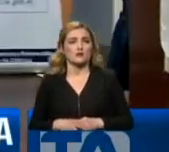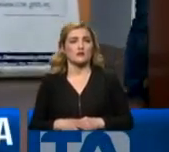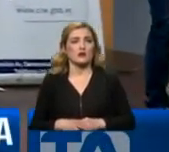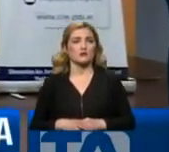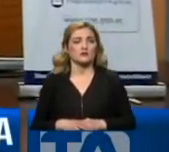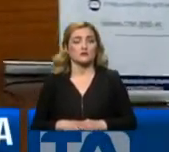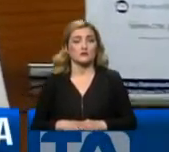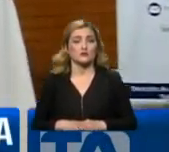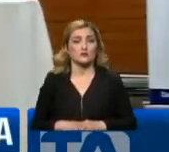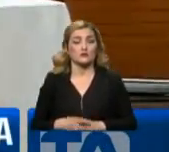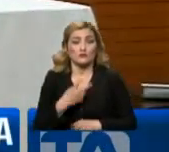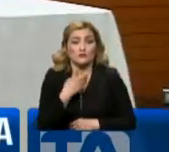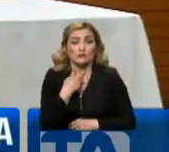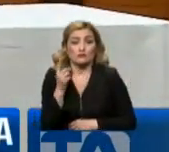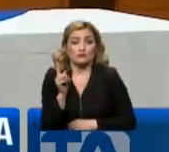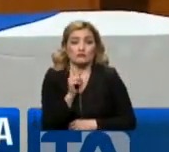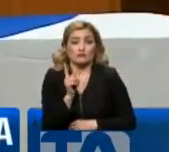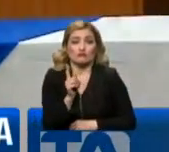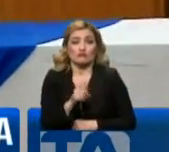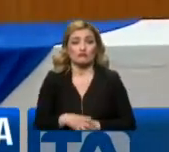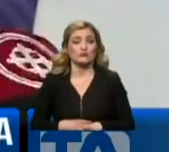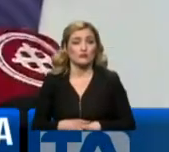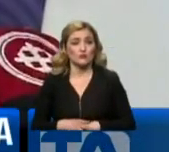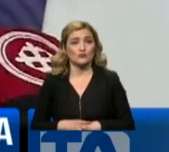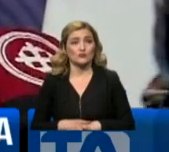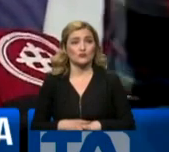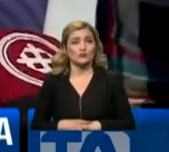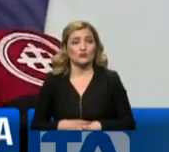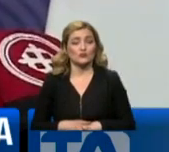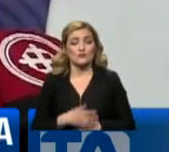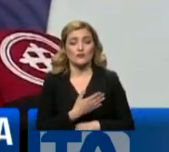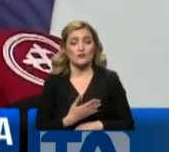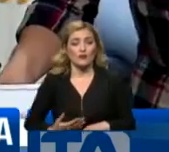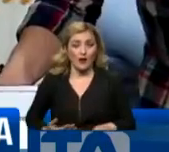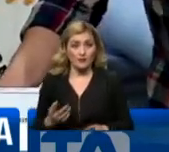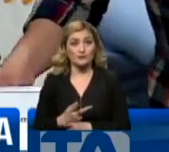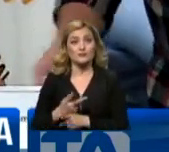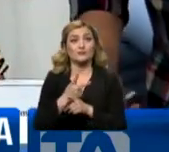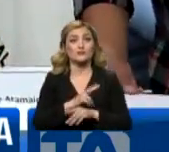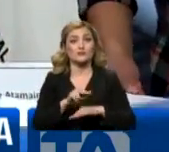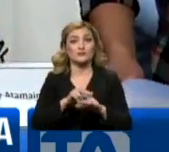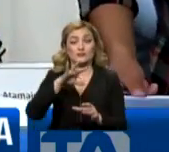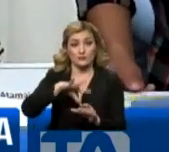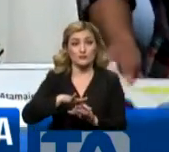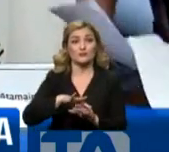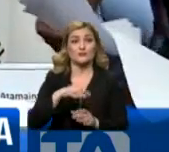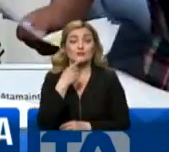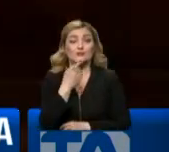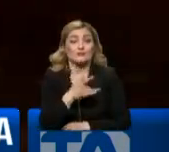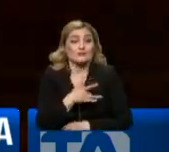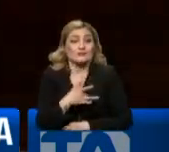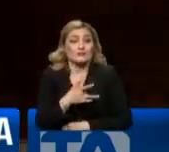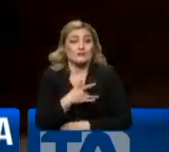Que no le asusta, que no tiene miedo. Al contrario, la presidenta del Consejo Nacional Electoral, Diana Tamaín, dice